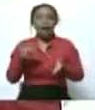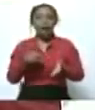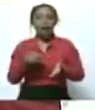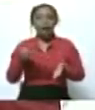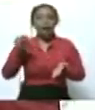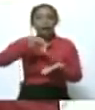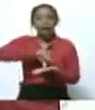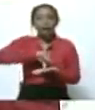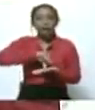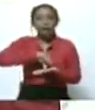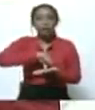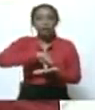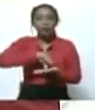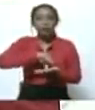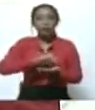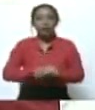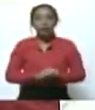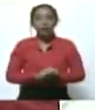los grupos